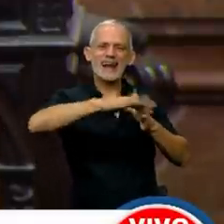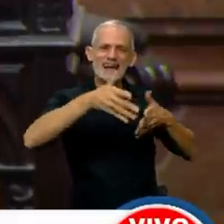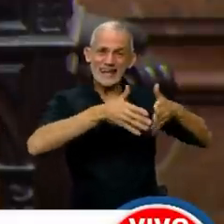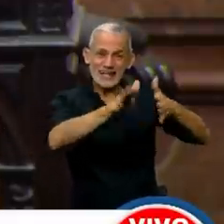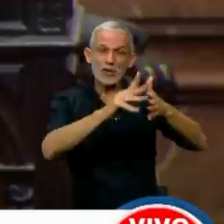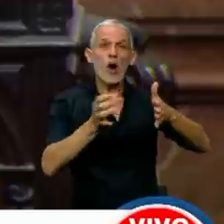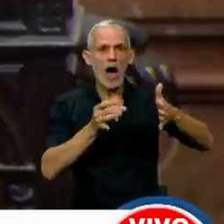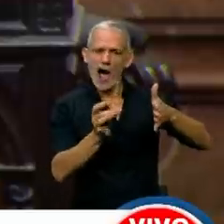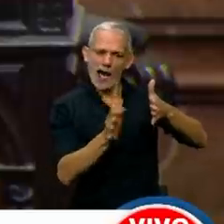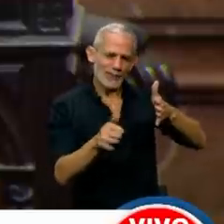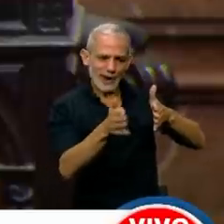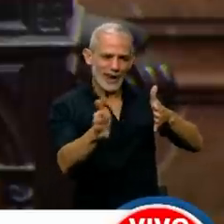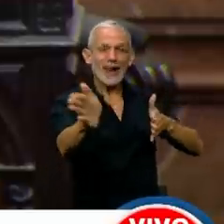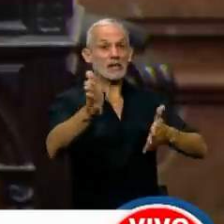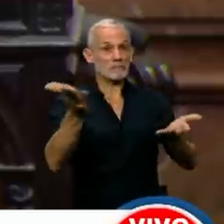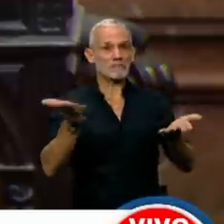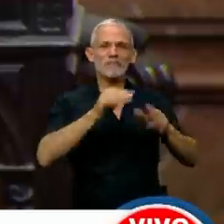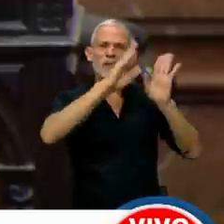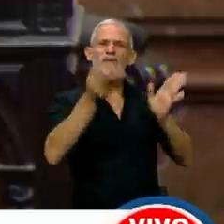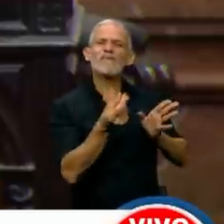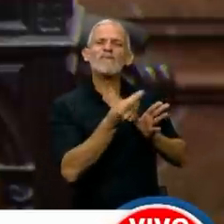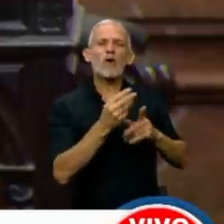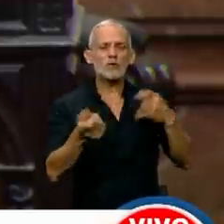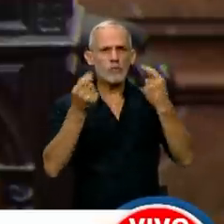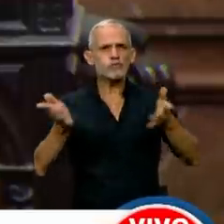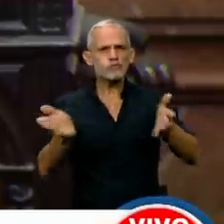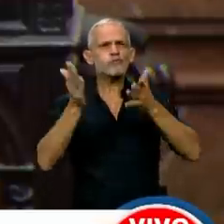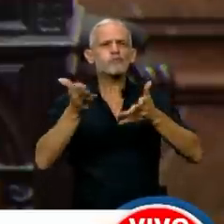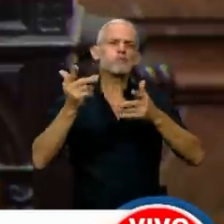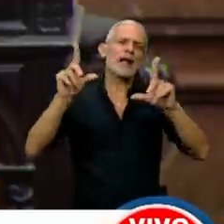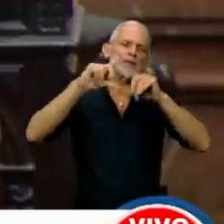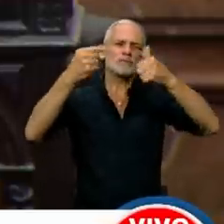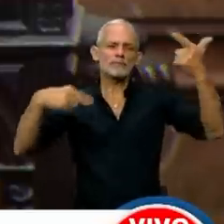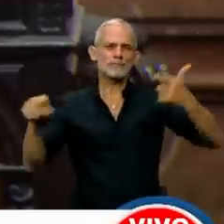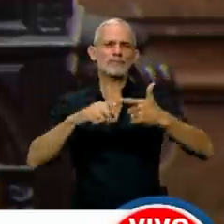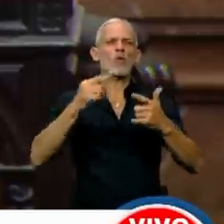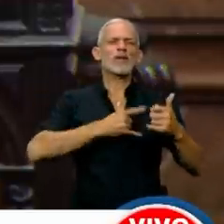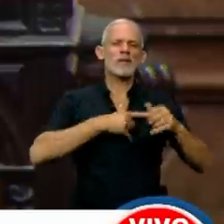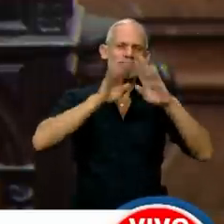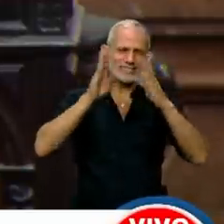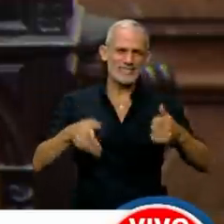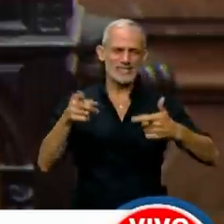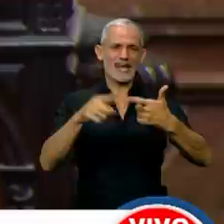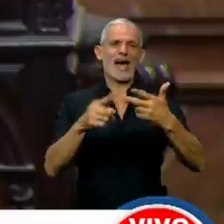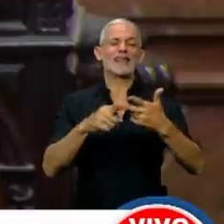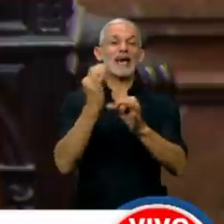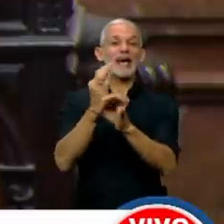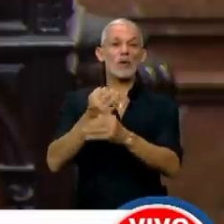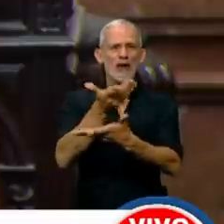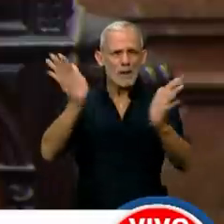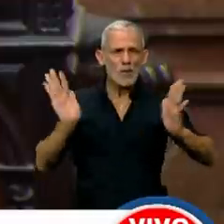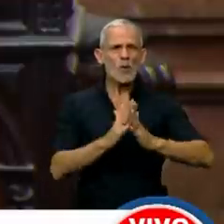excelente un fondo de fomento también para los medios de comunicación audiovisual comunitarios universitarios de escuelas